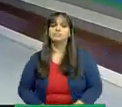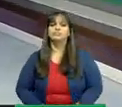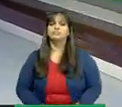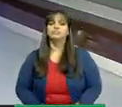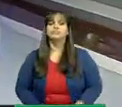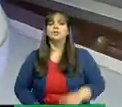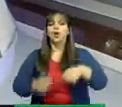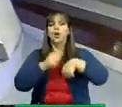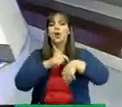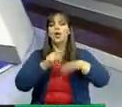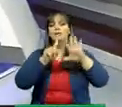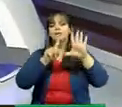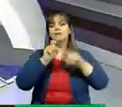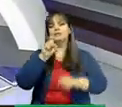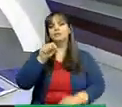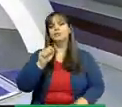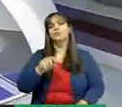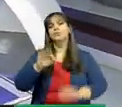6:08,